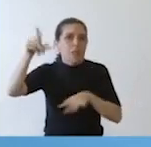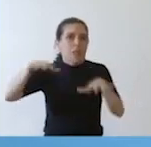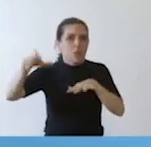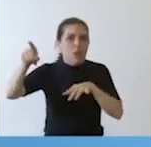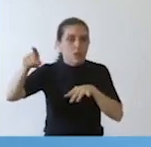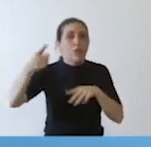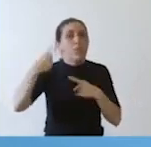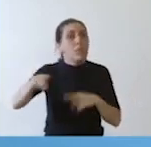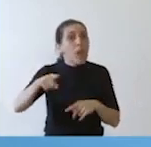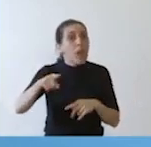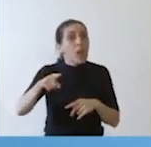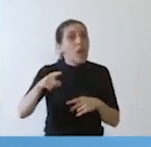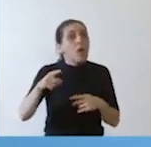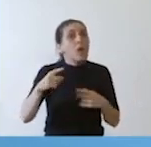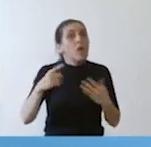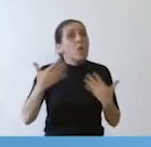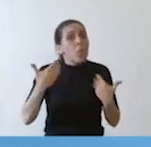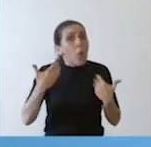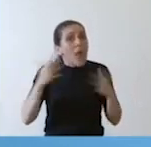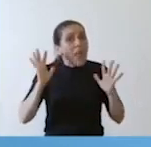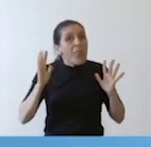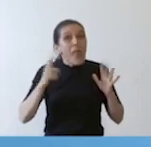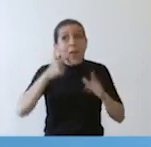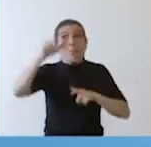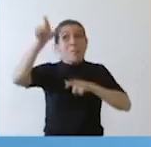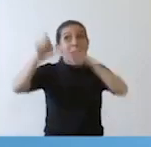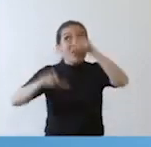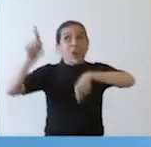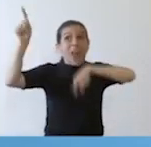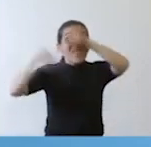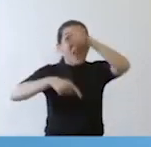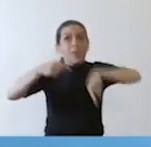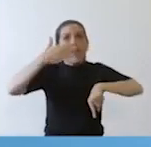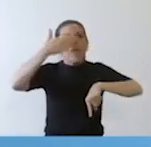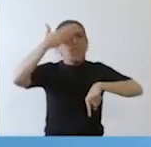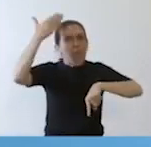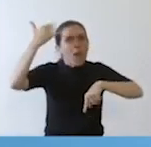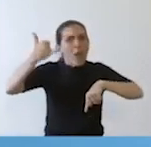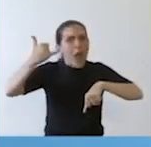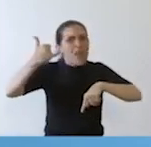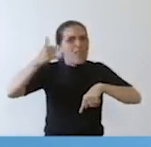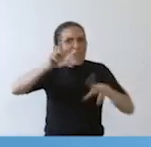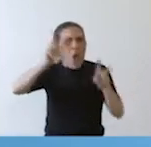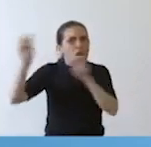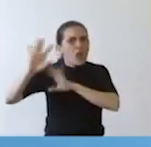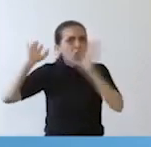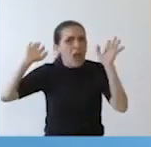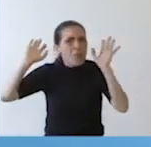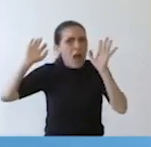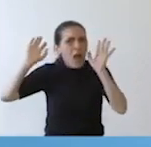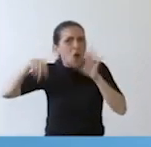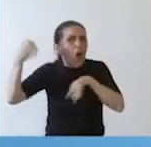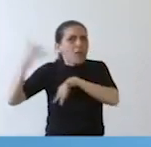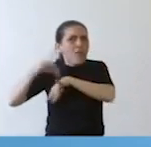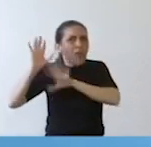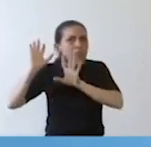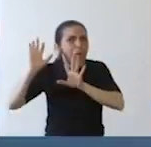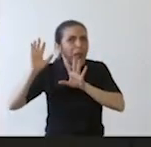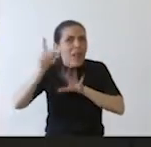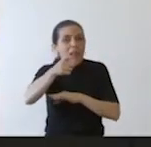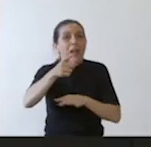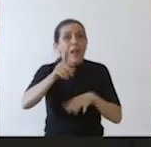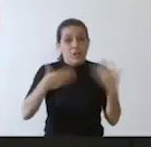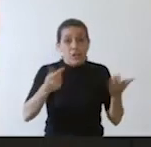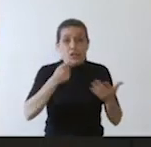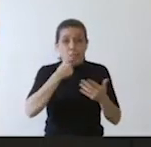puede suceder es que las personas que vengan tengan fiebre de otra causa. Entonces, por un lado, usted no está detectando a